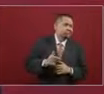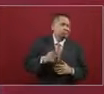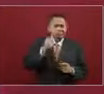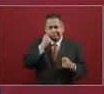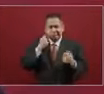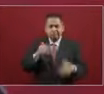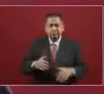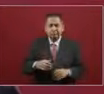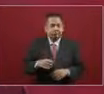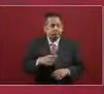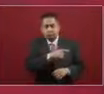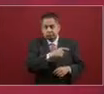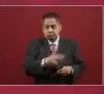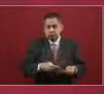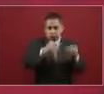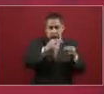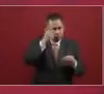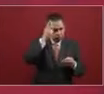a los concesionarios